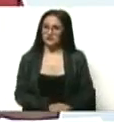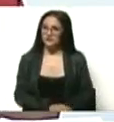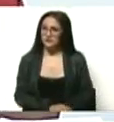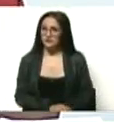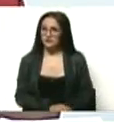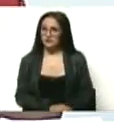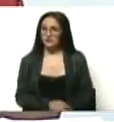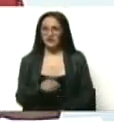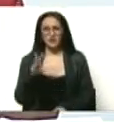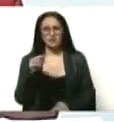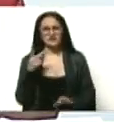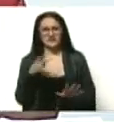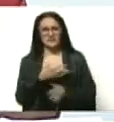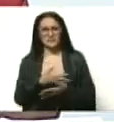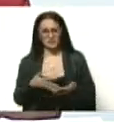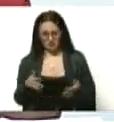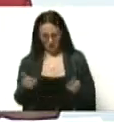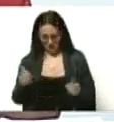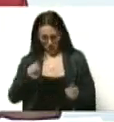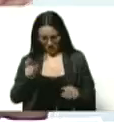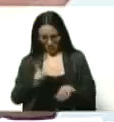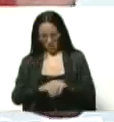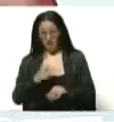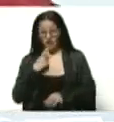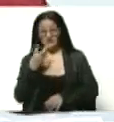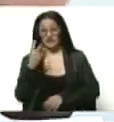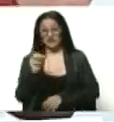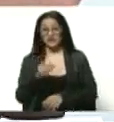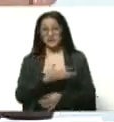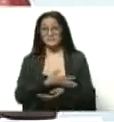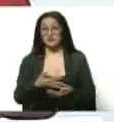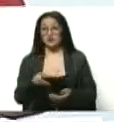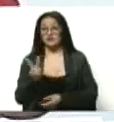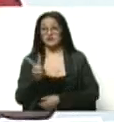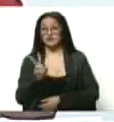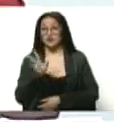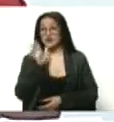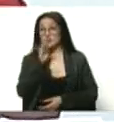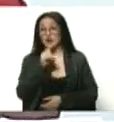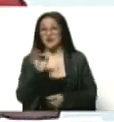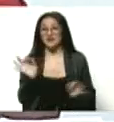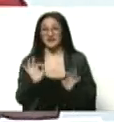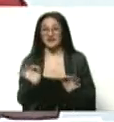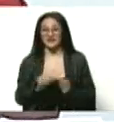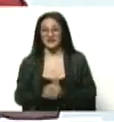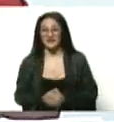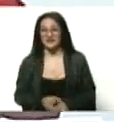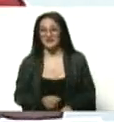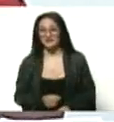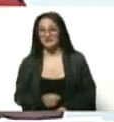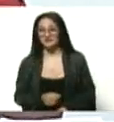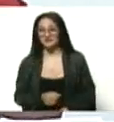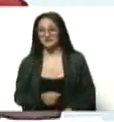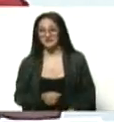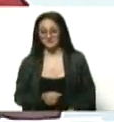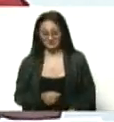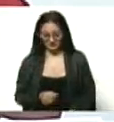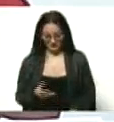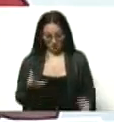de 7 millones. En cualquier momento dicen, hablan de 30 millones y en Venezuela no queda nadie. Pero hubo gente que se